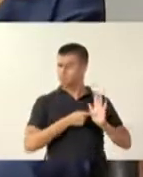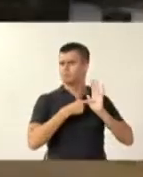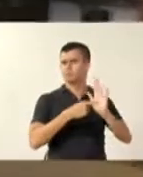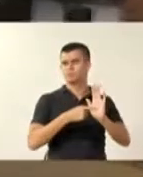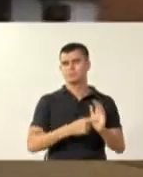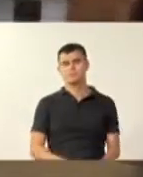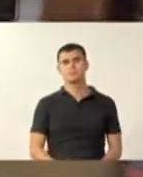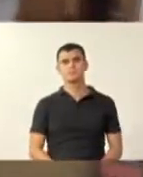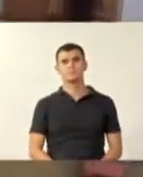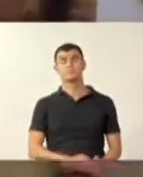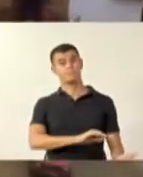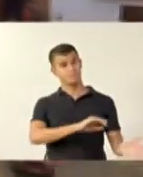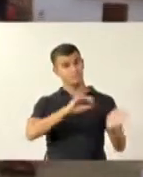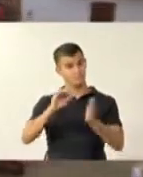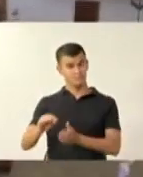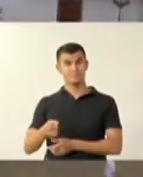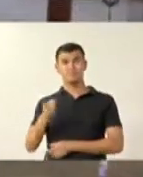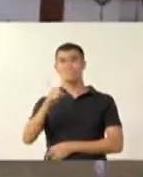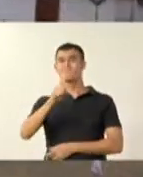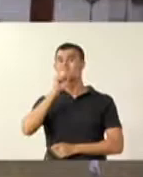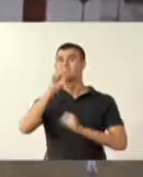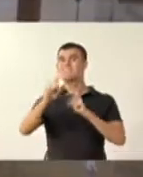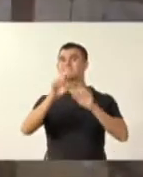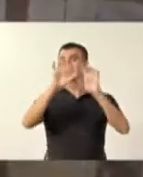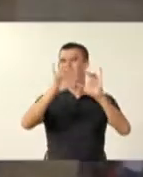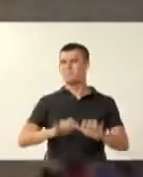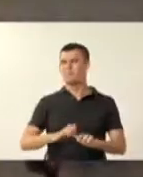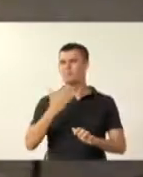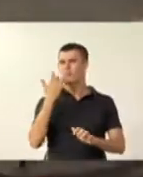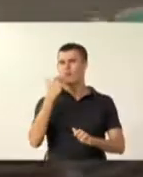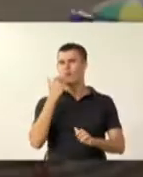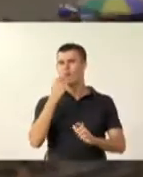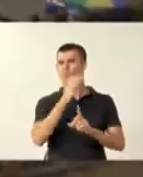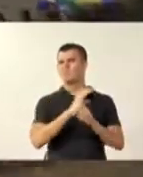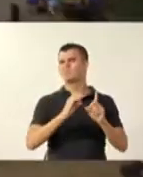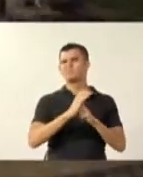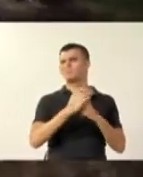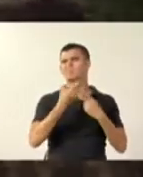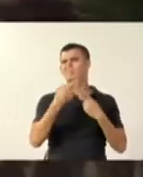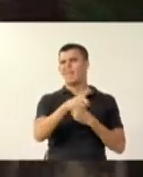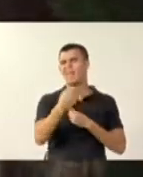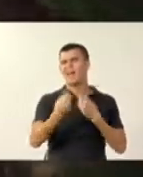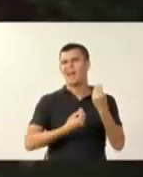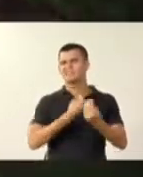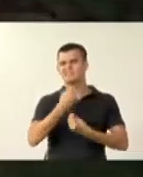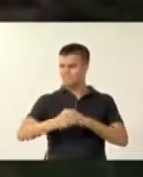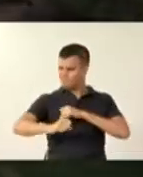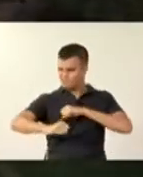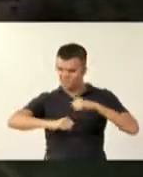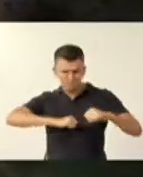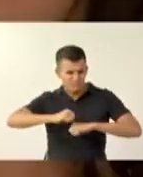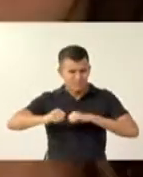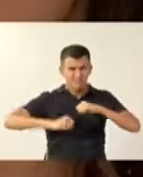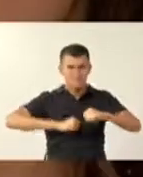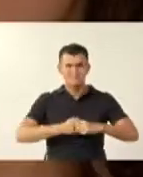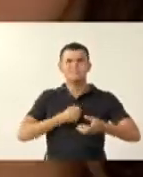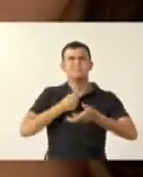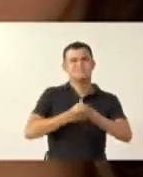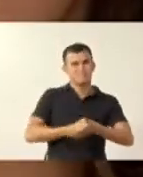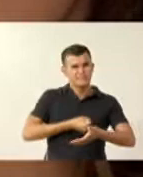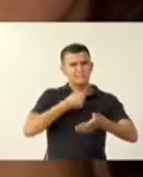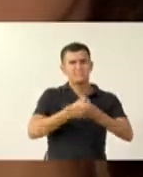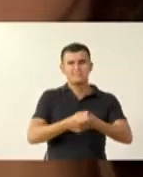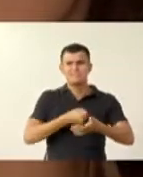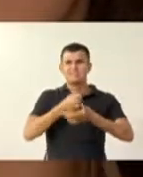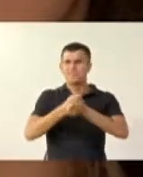mundo. También le consultamos a la secretaria de Cultura qué dinámica se viene trabajando en la ciudad para continuar el